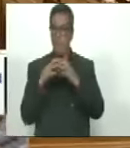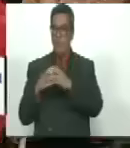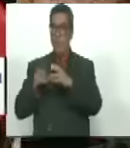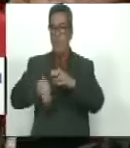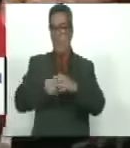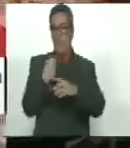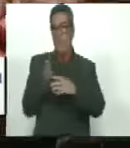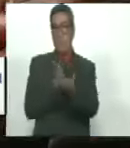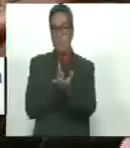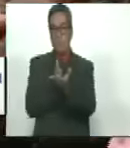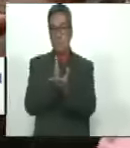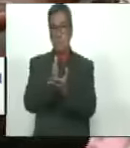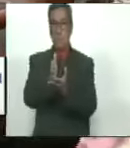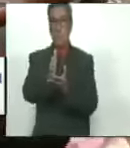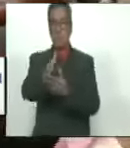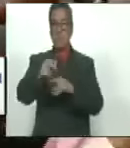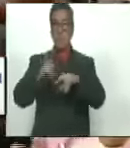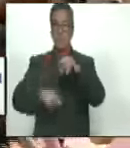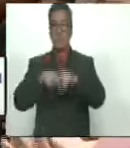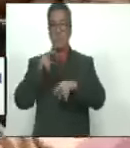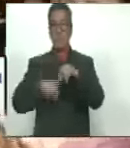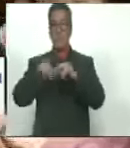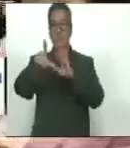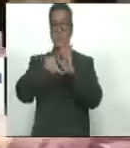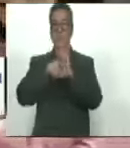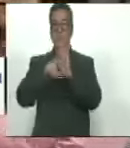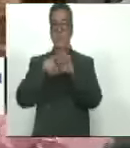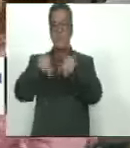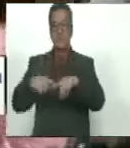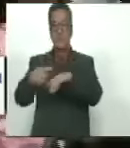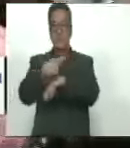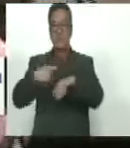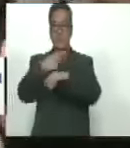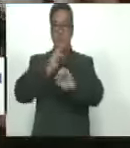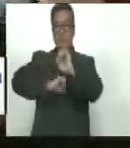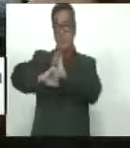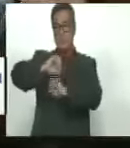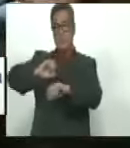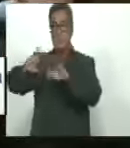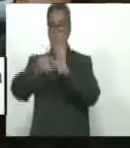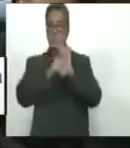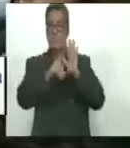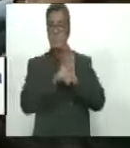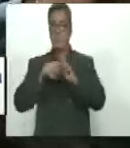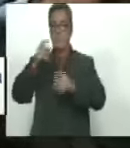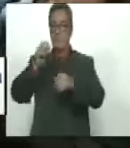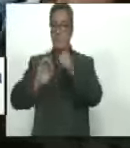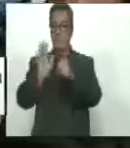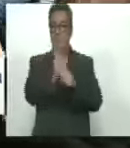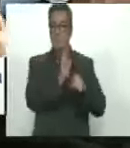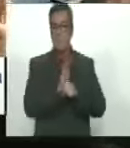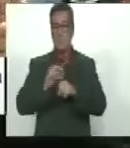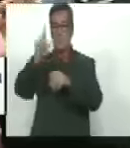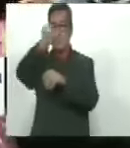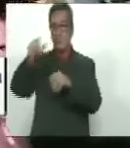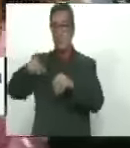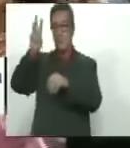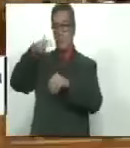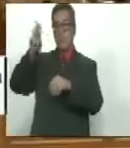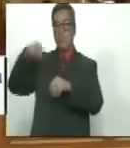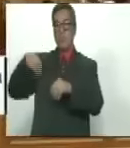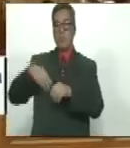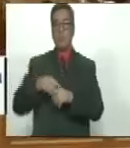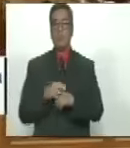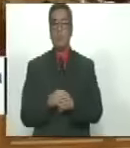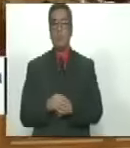poder darle continuidad a la creación de esta ley que hoy busca defender los derechos y la seguridad de la Guayana Esequiba. El